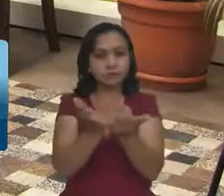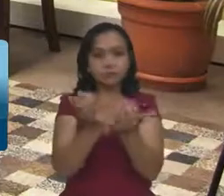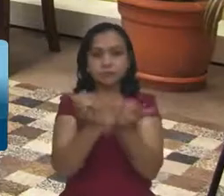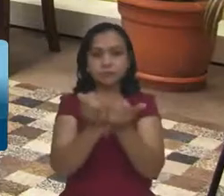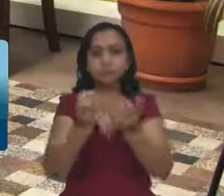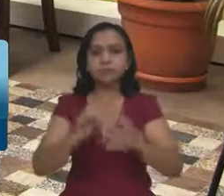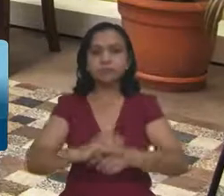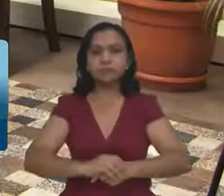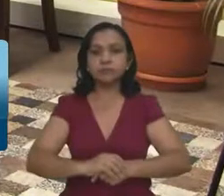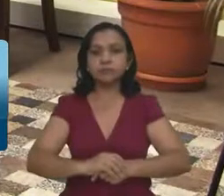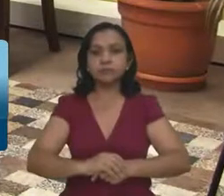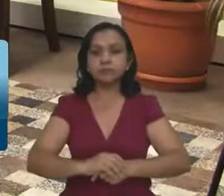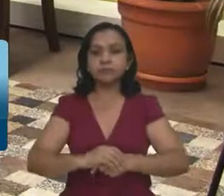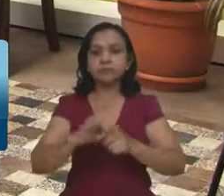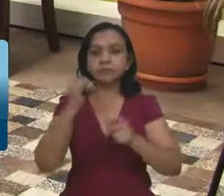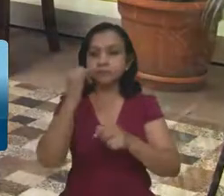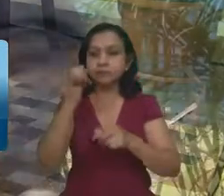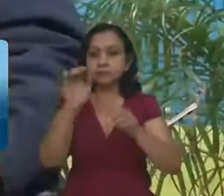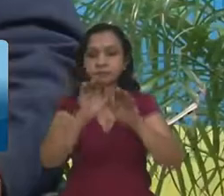Sí, fíjate que